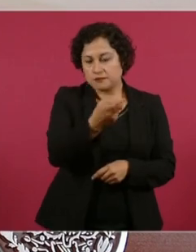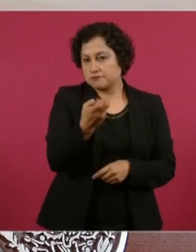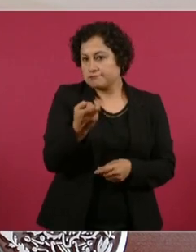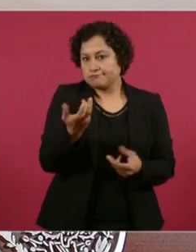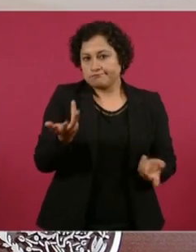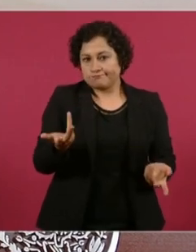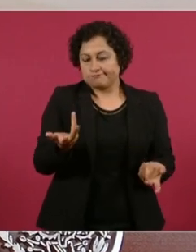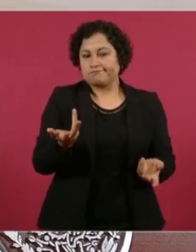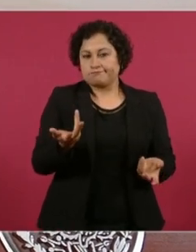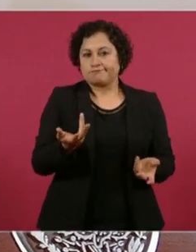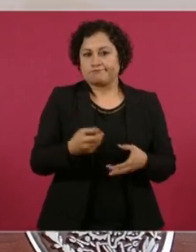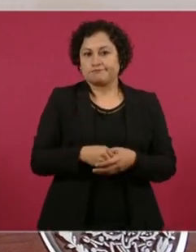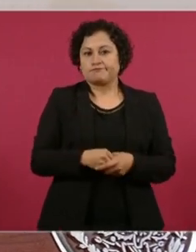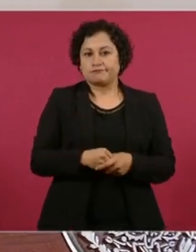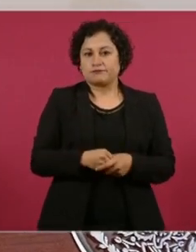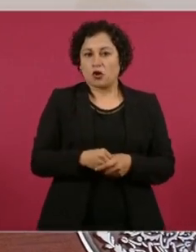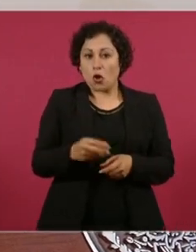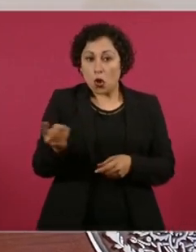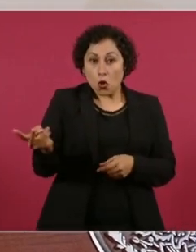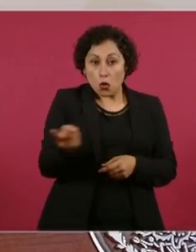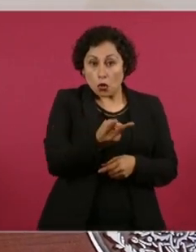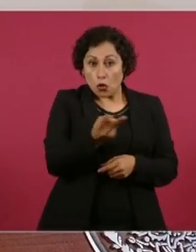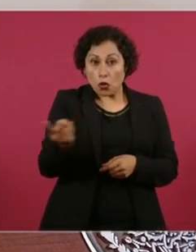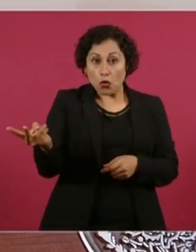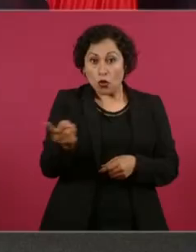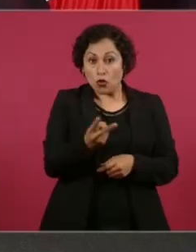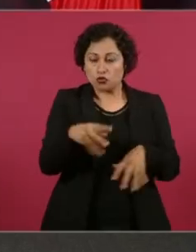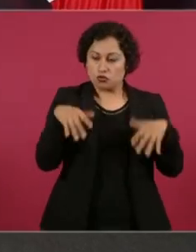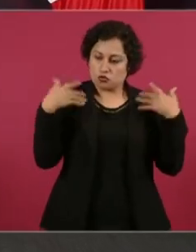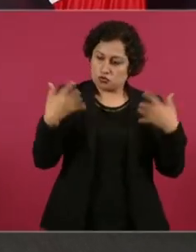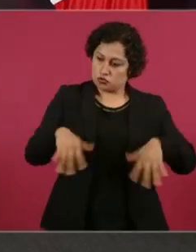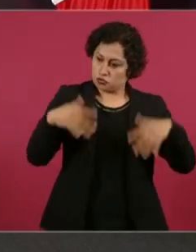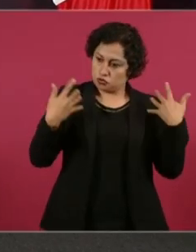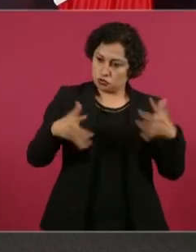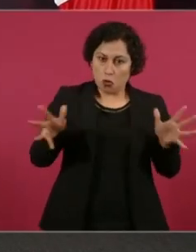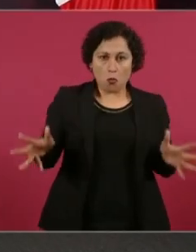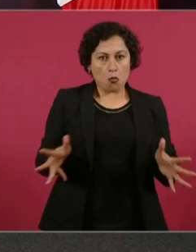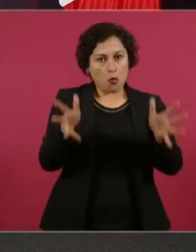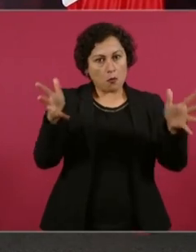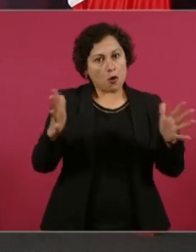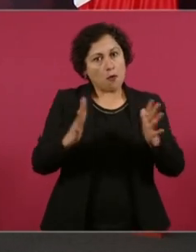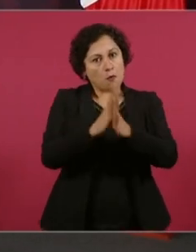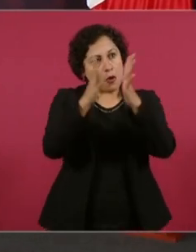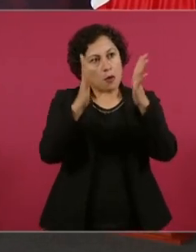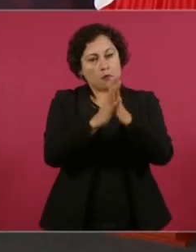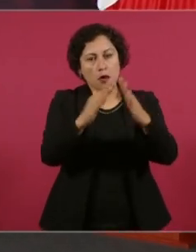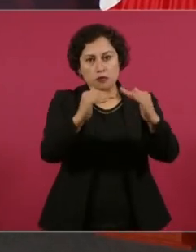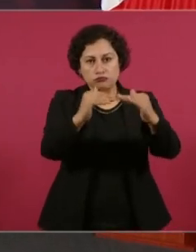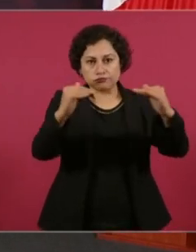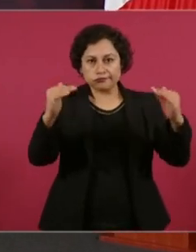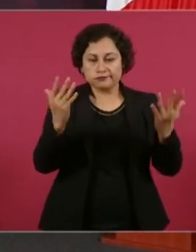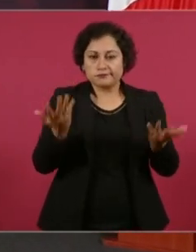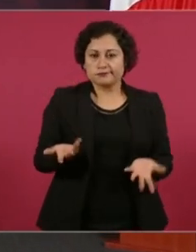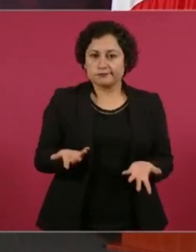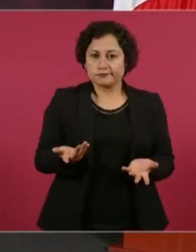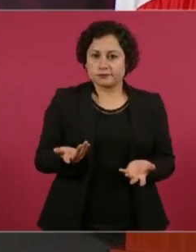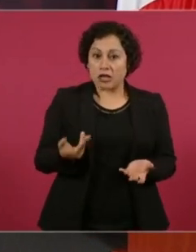como promotores de la democracia, y sobre todo a sus asesores.